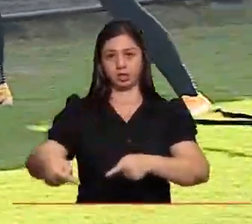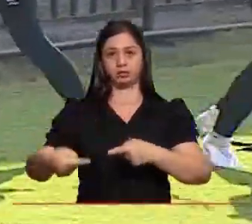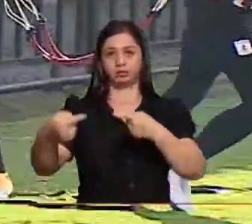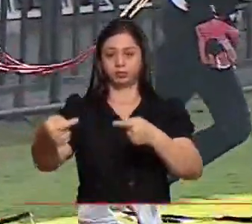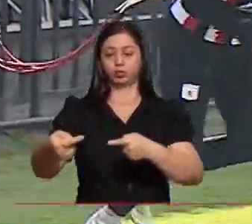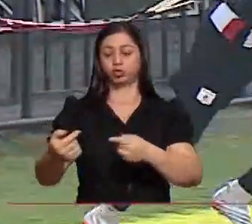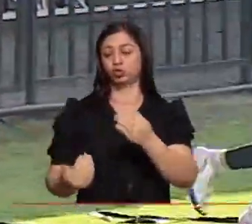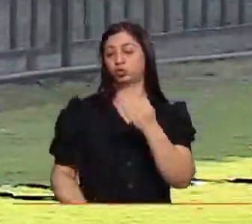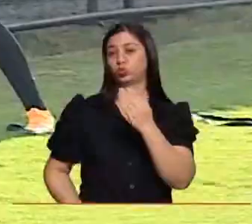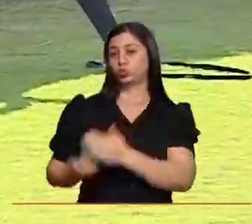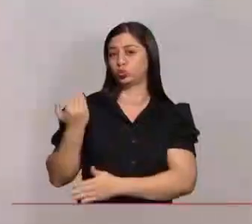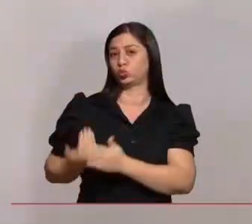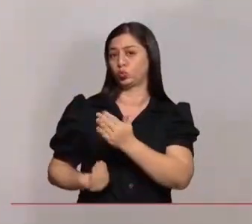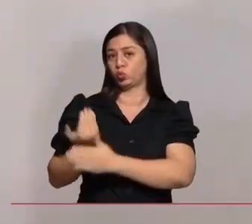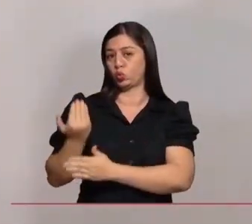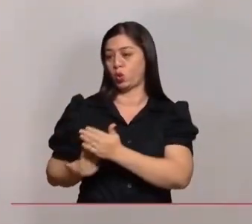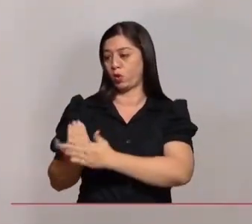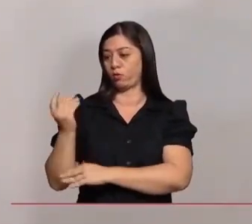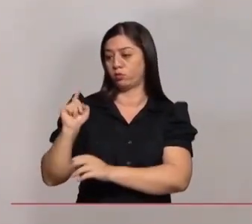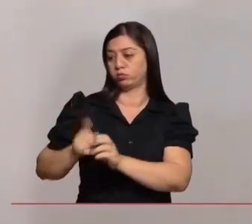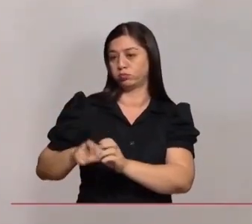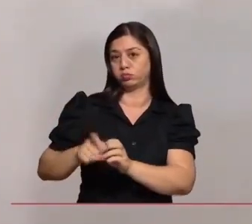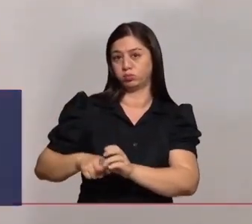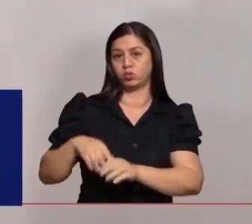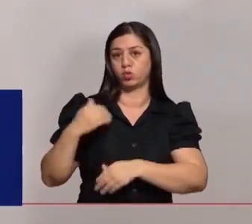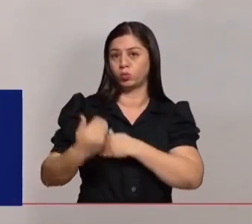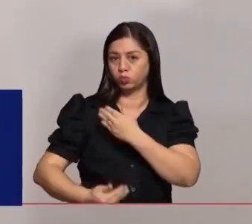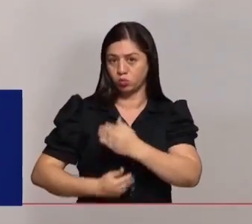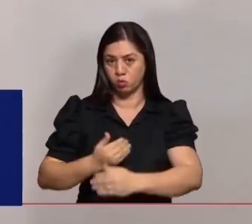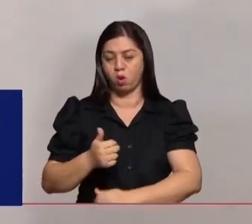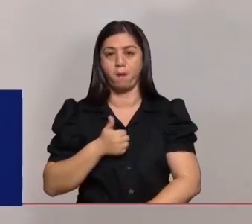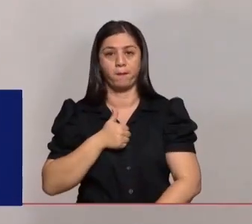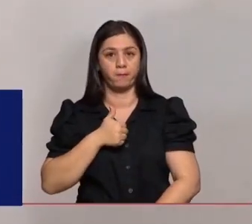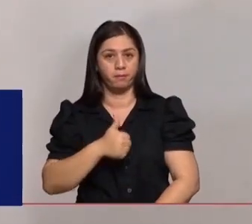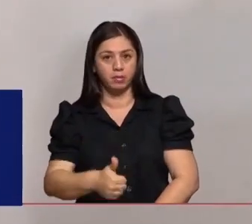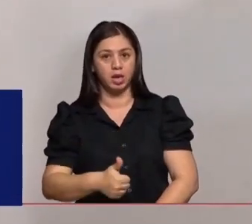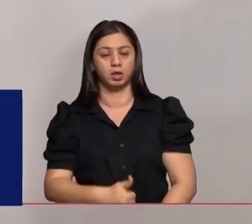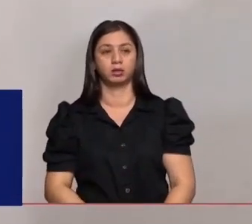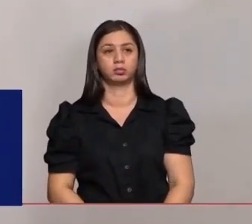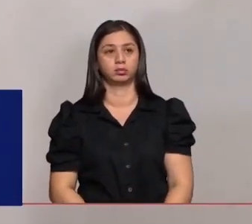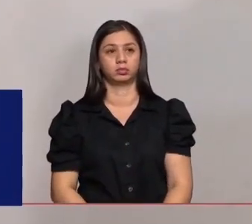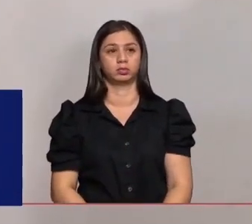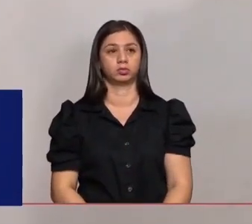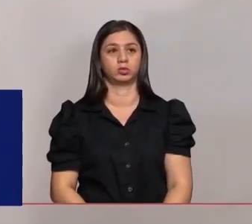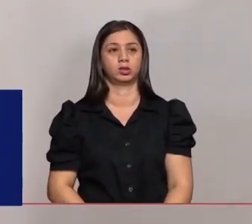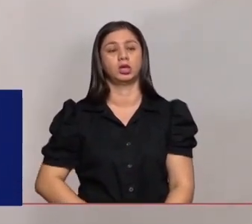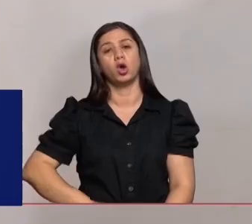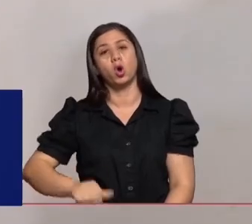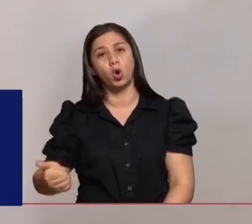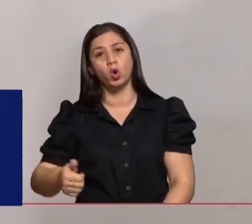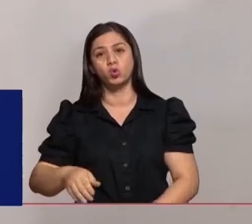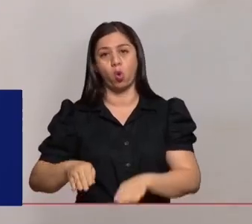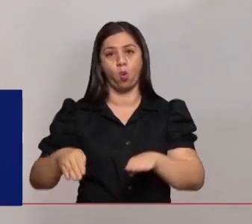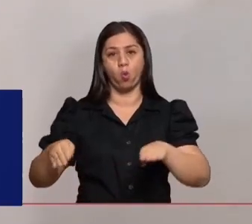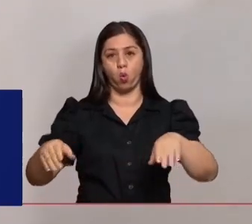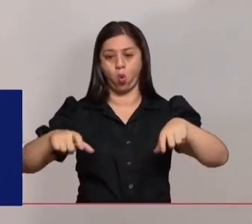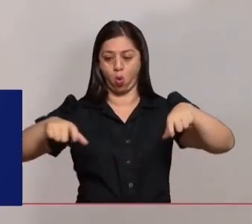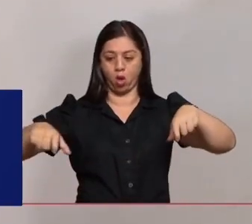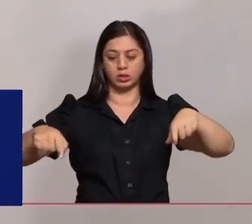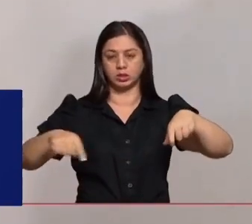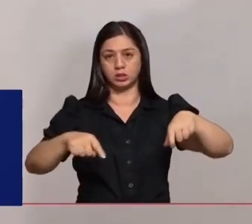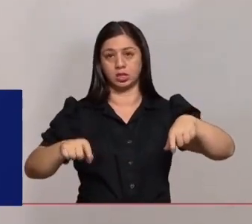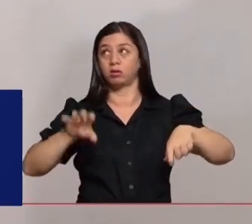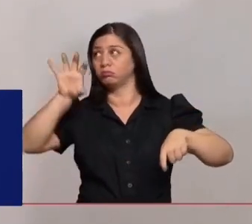jugadores nuevos que han venido se han ido integrando muy bien, tanto los de extranjeros como los